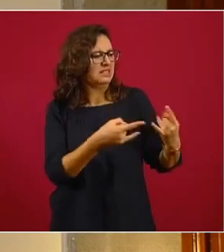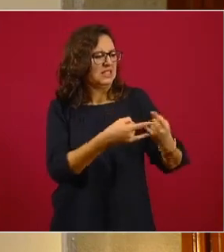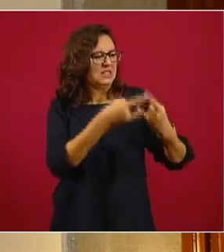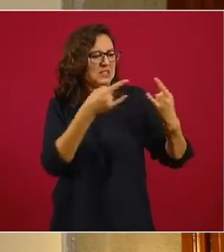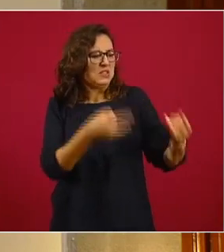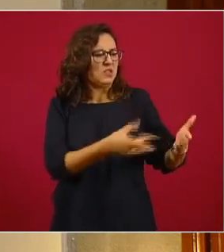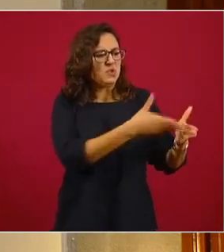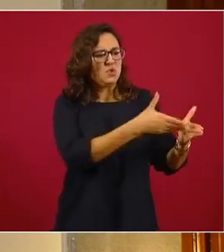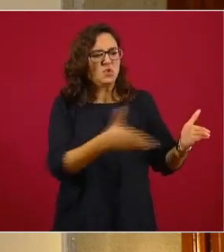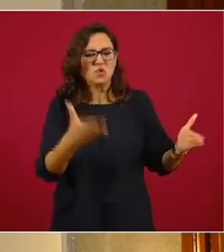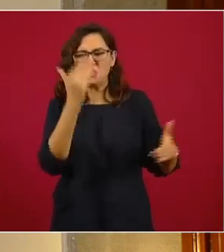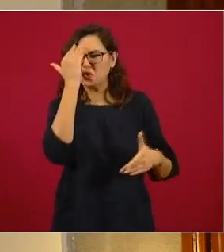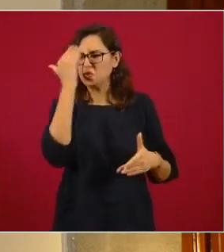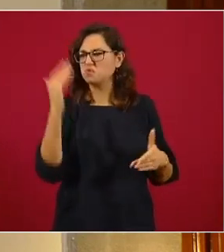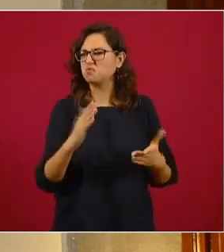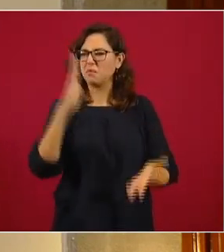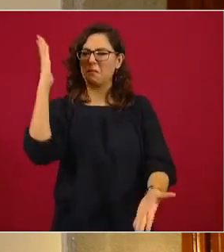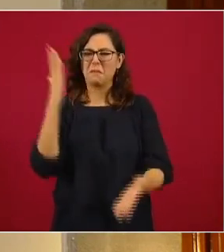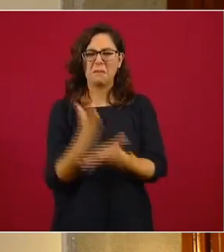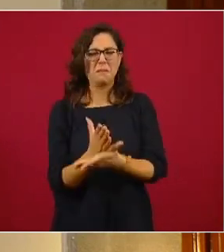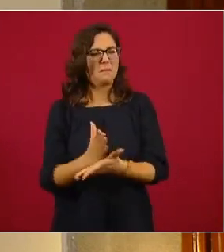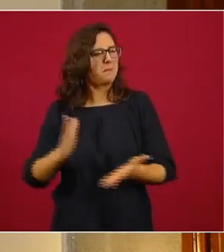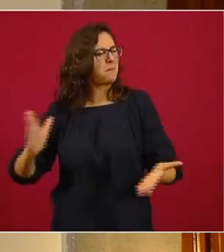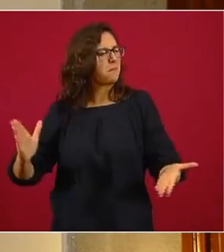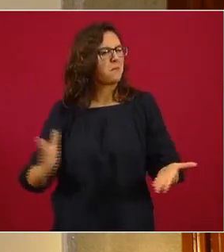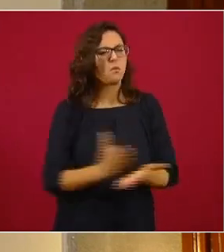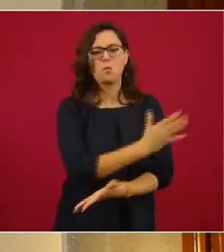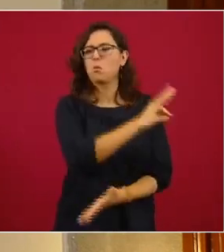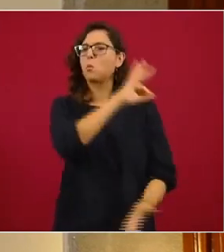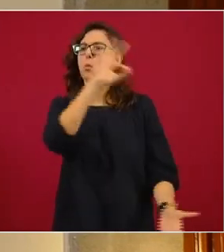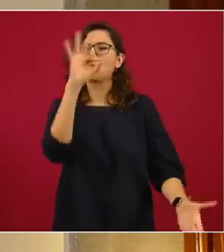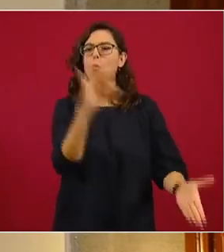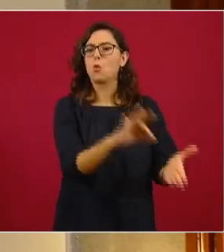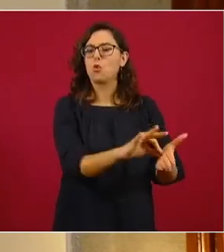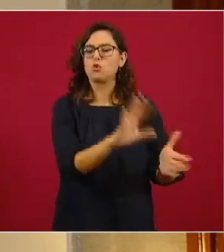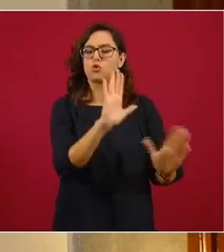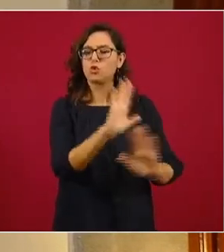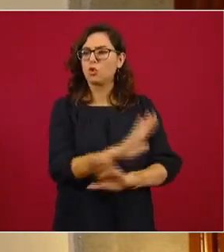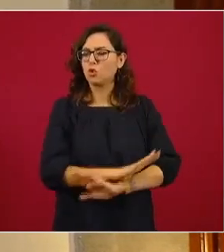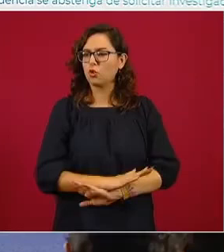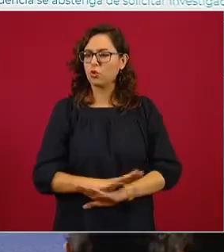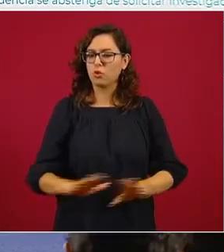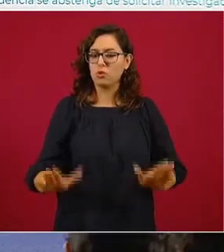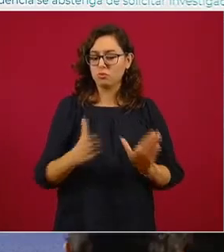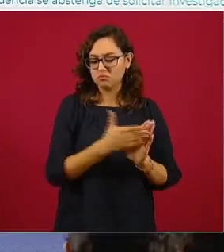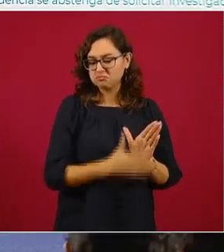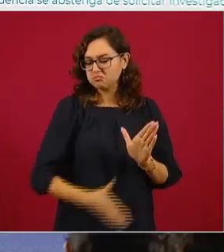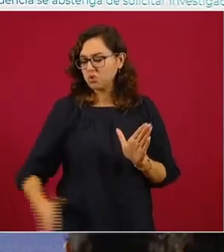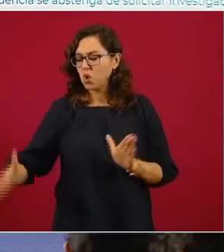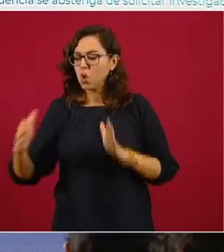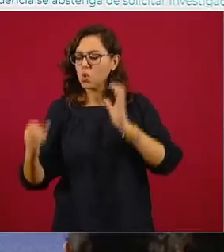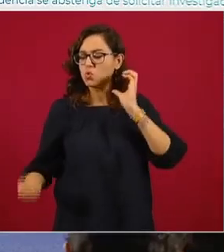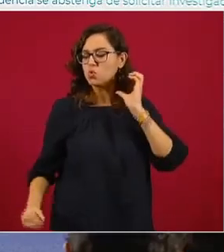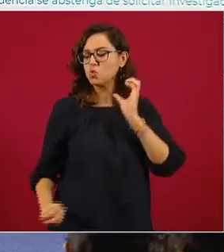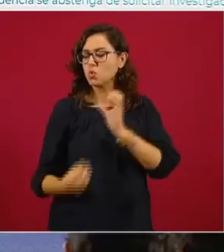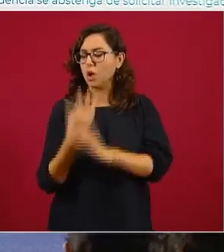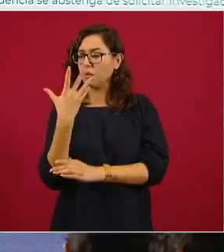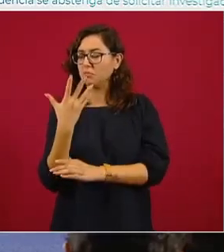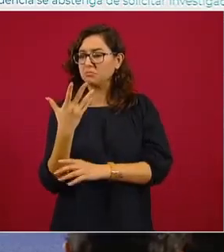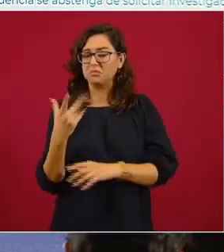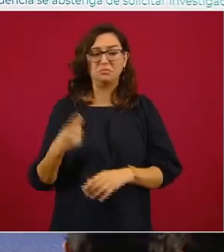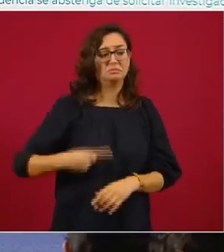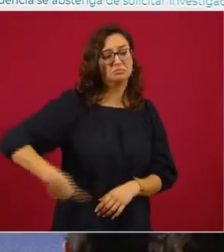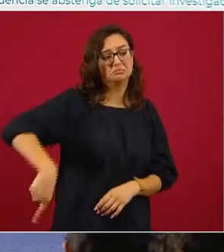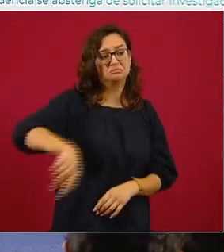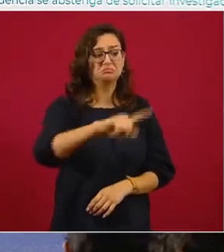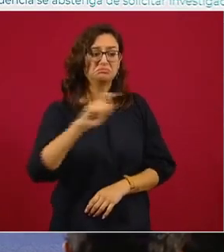historia y mejor empecemos de nuevo. En otras palabras, que no haya persecución a los funcionarios del pasado y